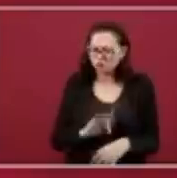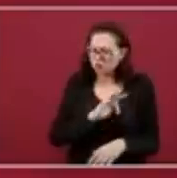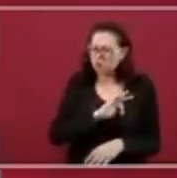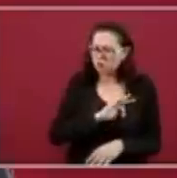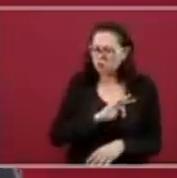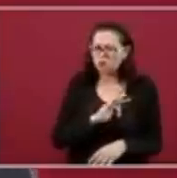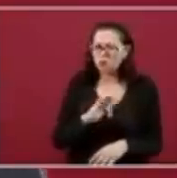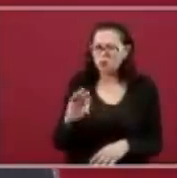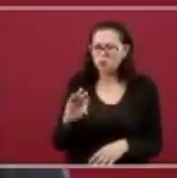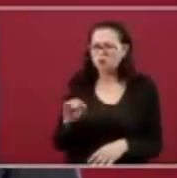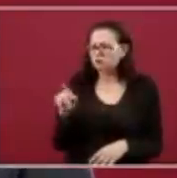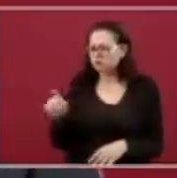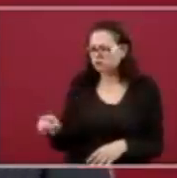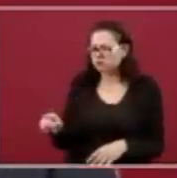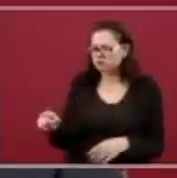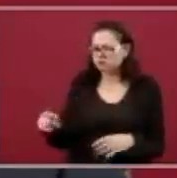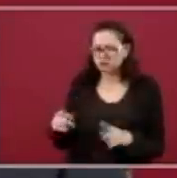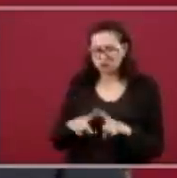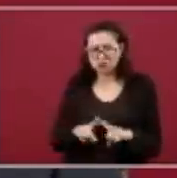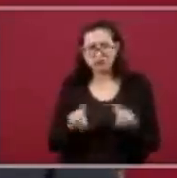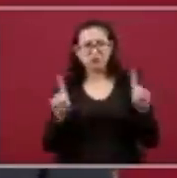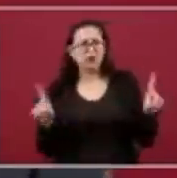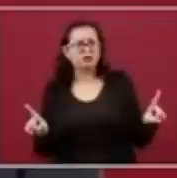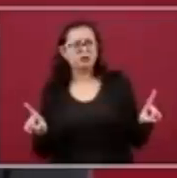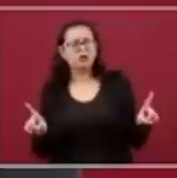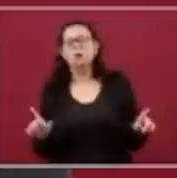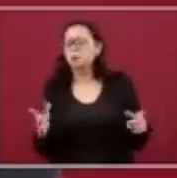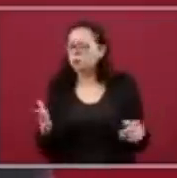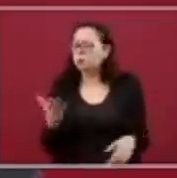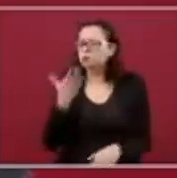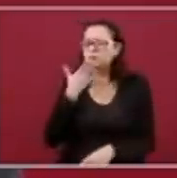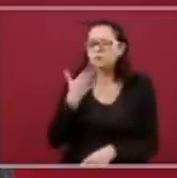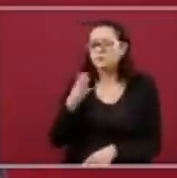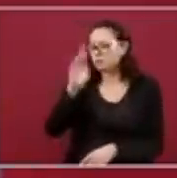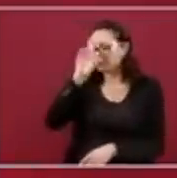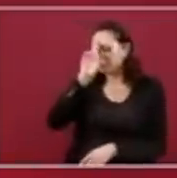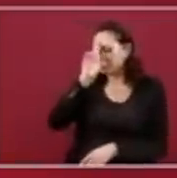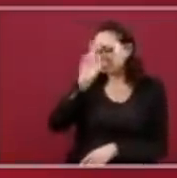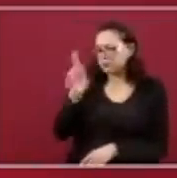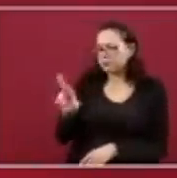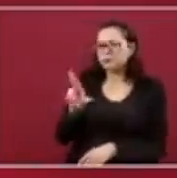Nosotros garantizamos el derecho a disentir. Entiendo que están